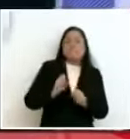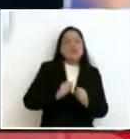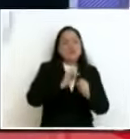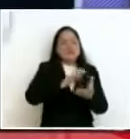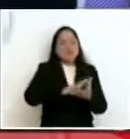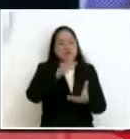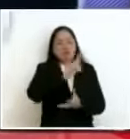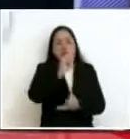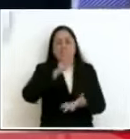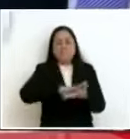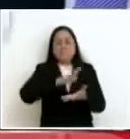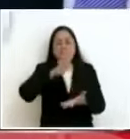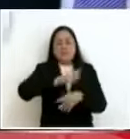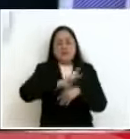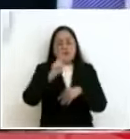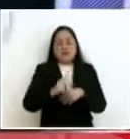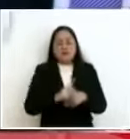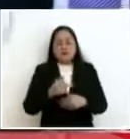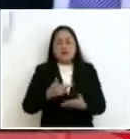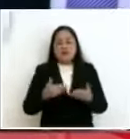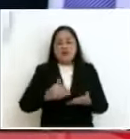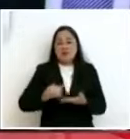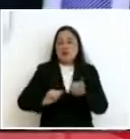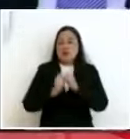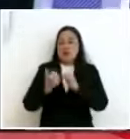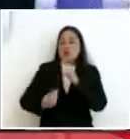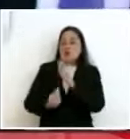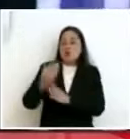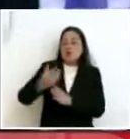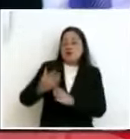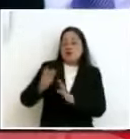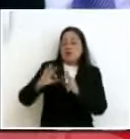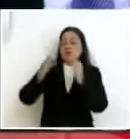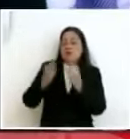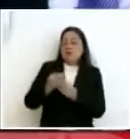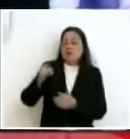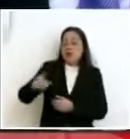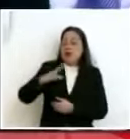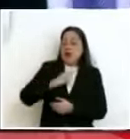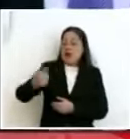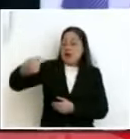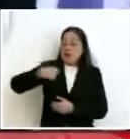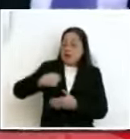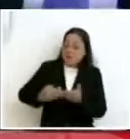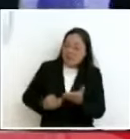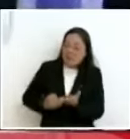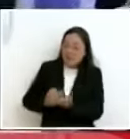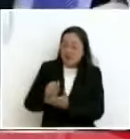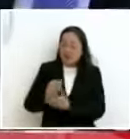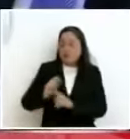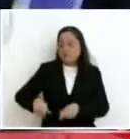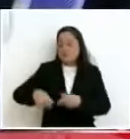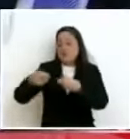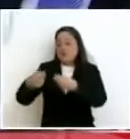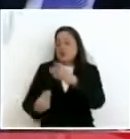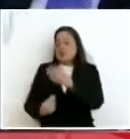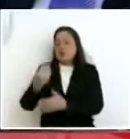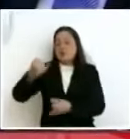los países civilizados, a otro que premiará la lealtad al